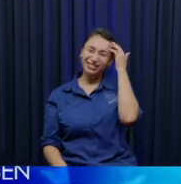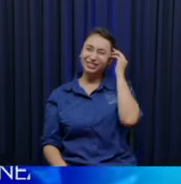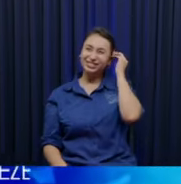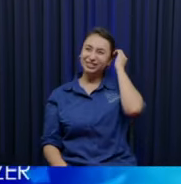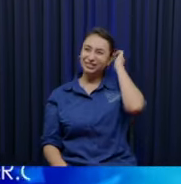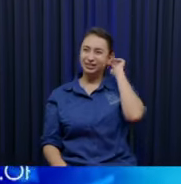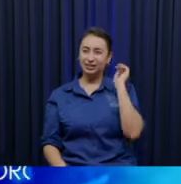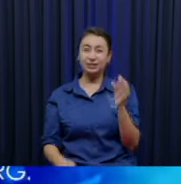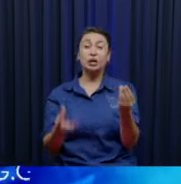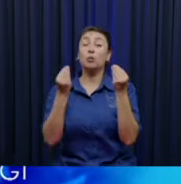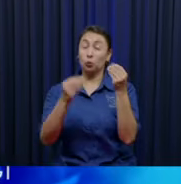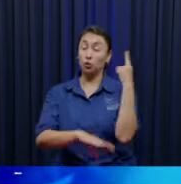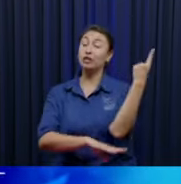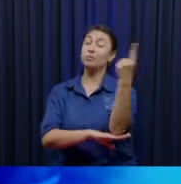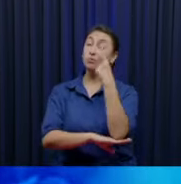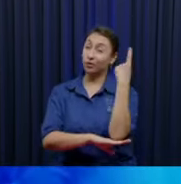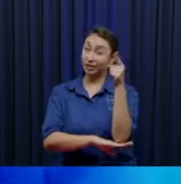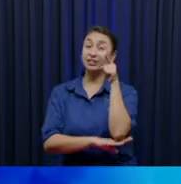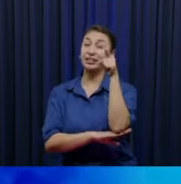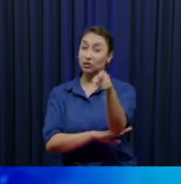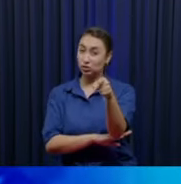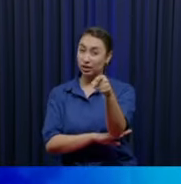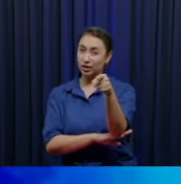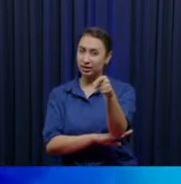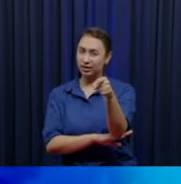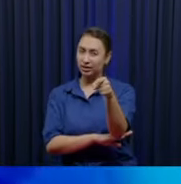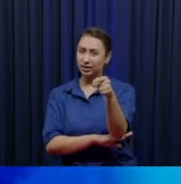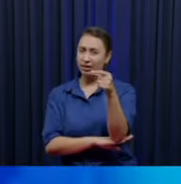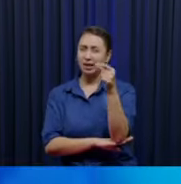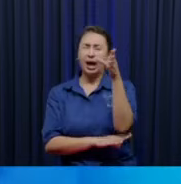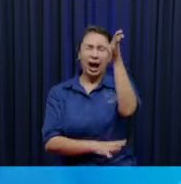Es importante que se le quede aunque sea una.